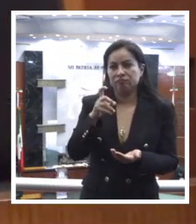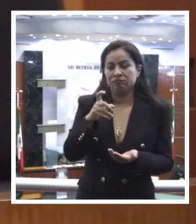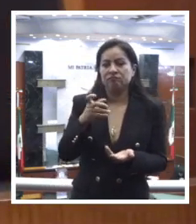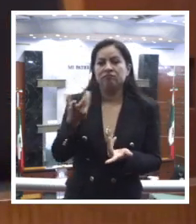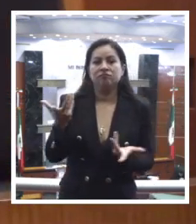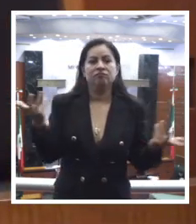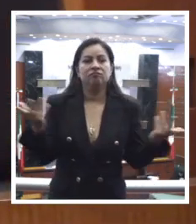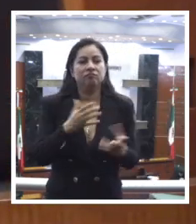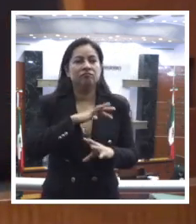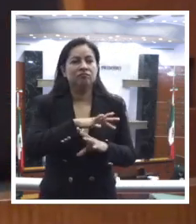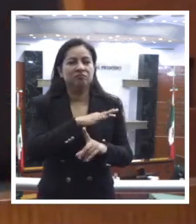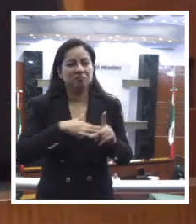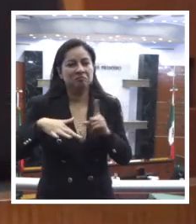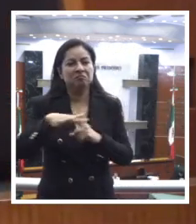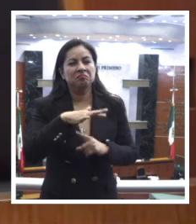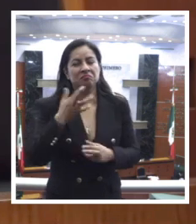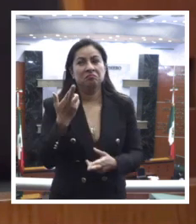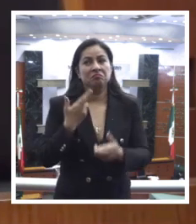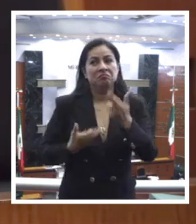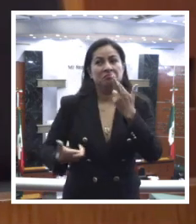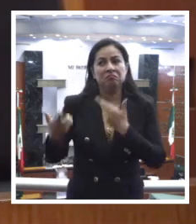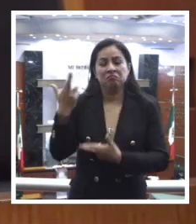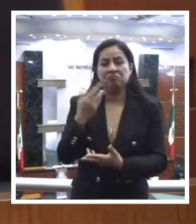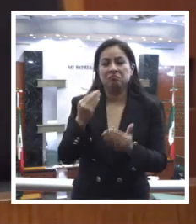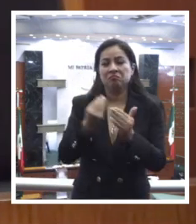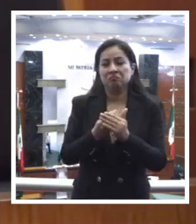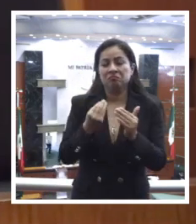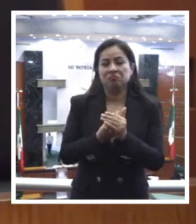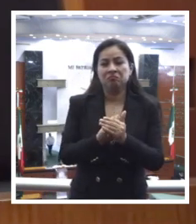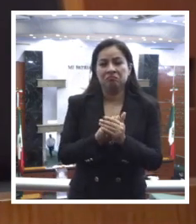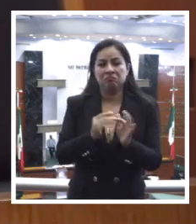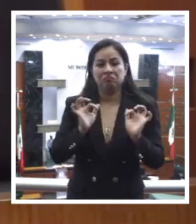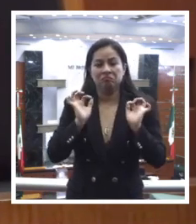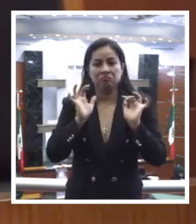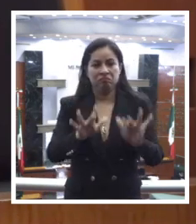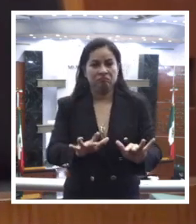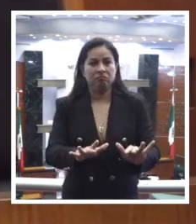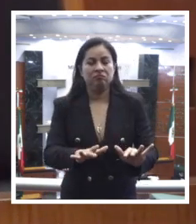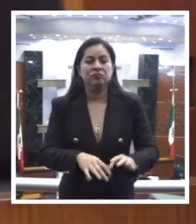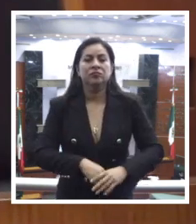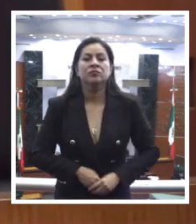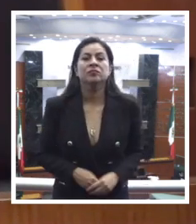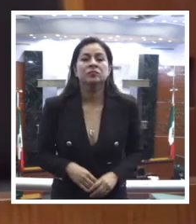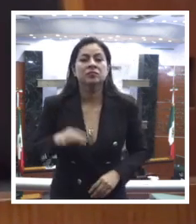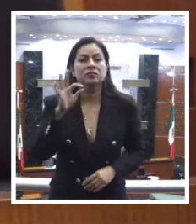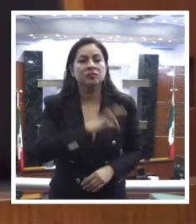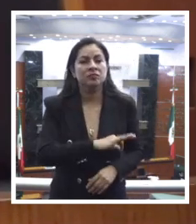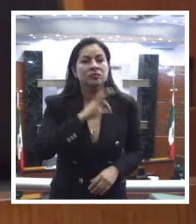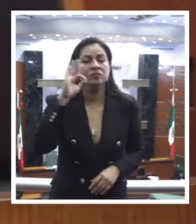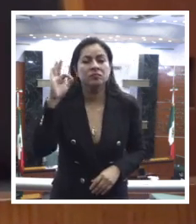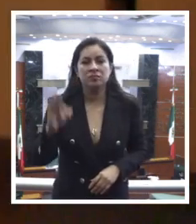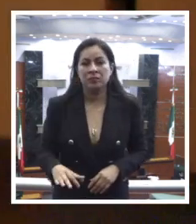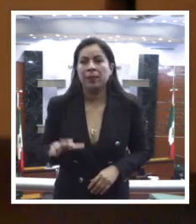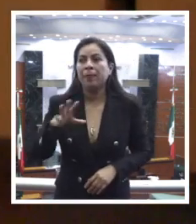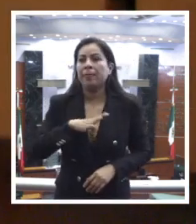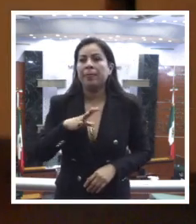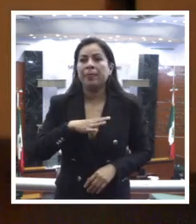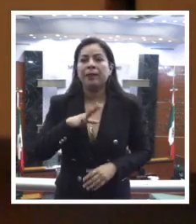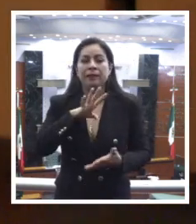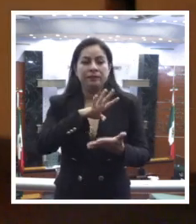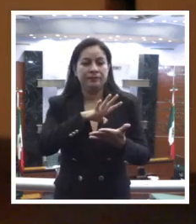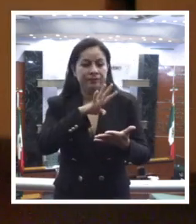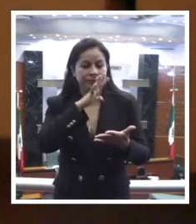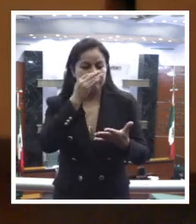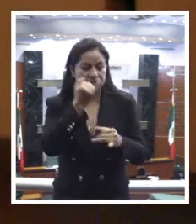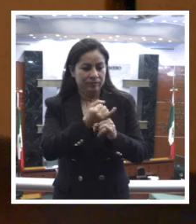fueran generando las condiciones para el regreso a clases presenciales. A la fecha, tenemos los siguientes datos que